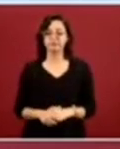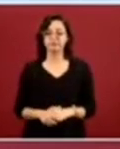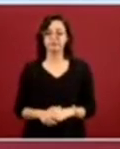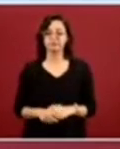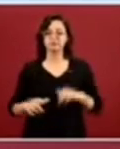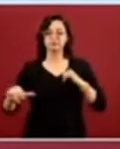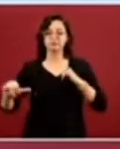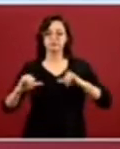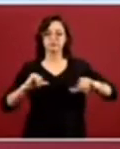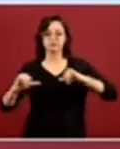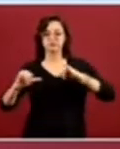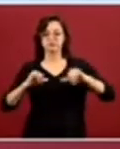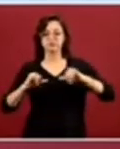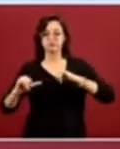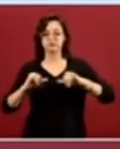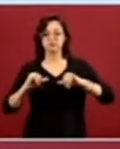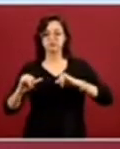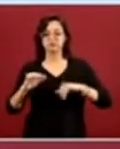del mapa,